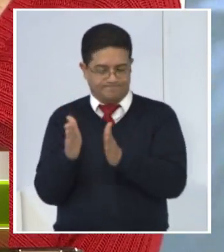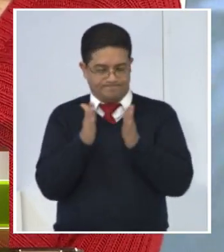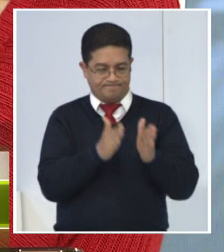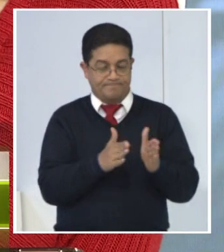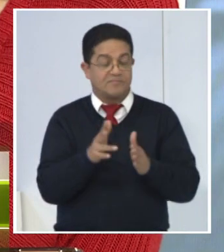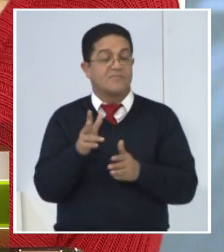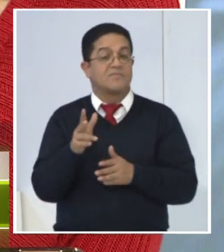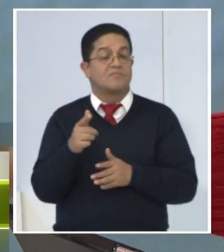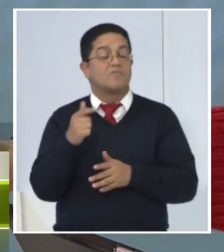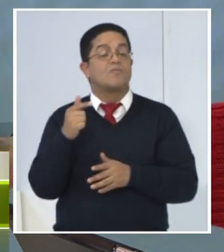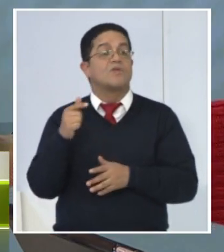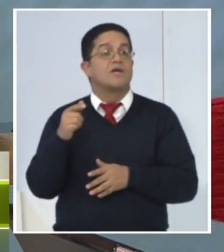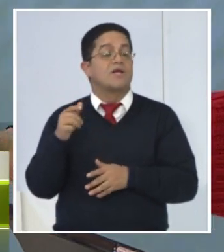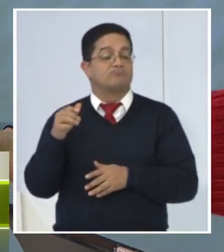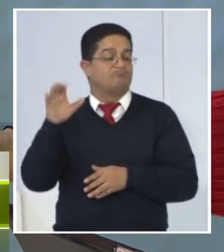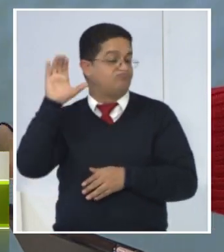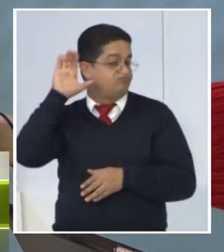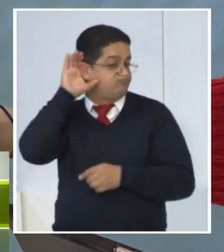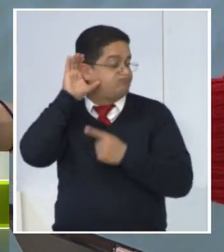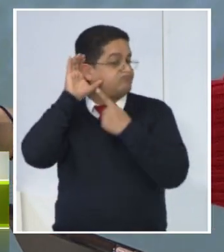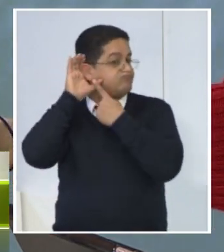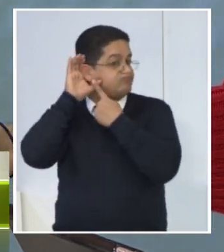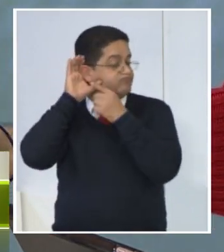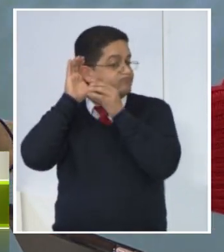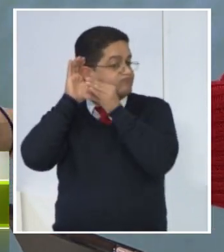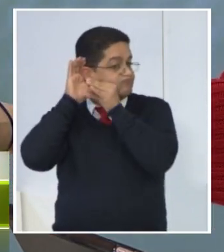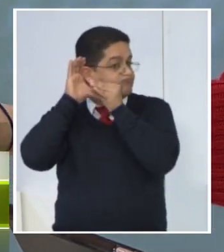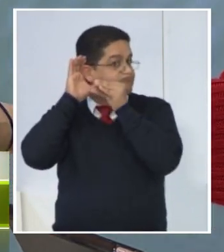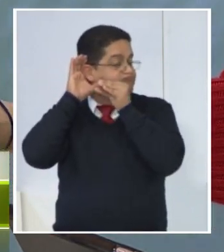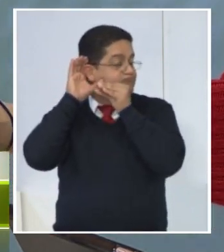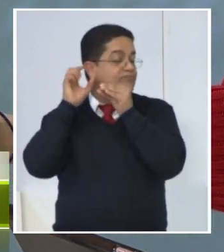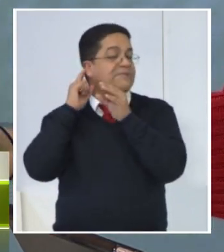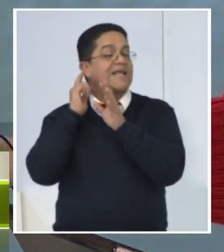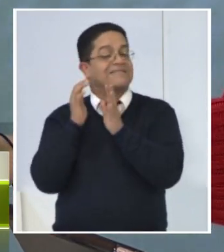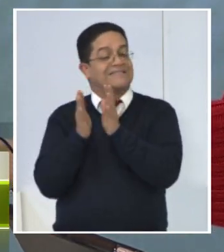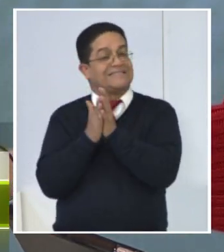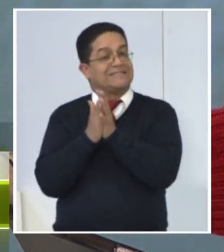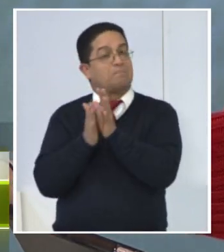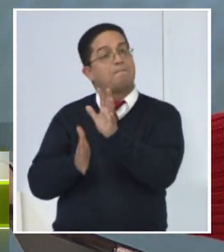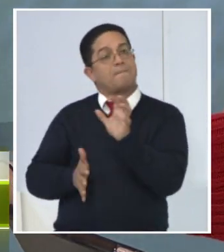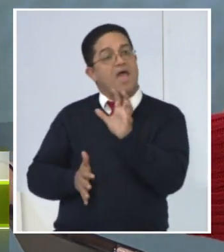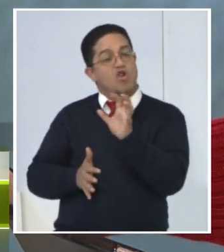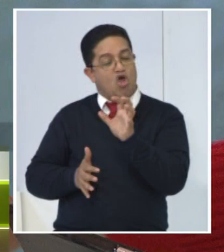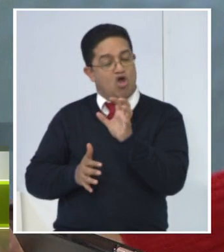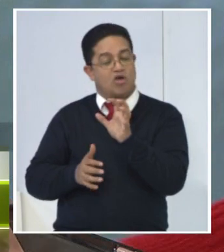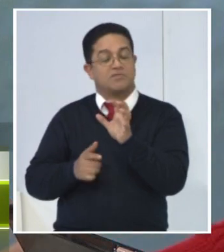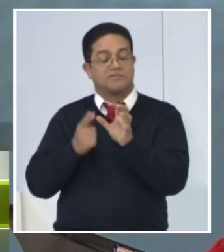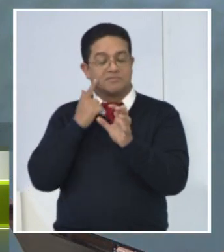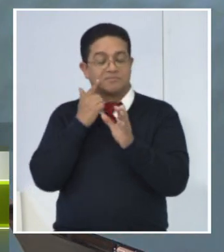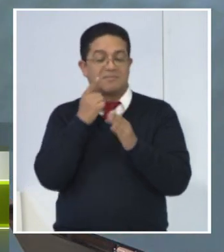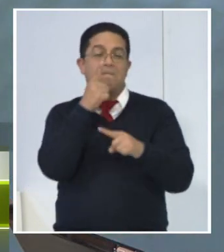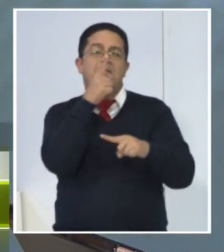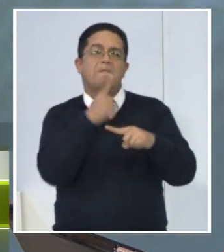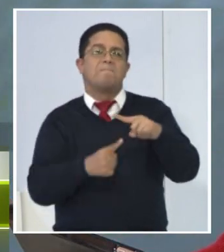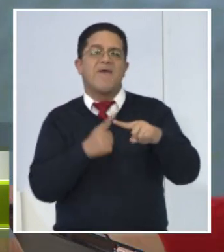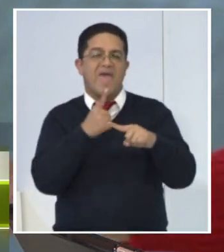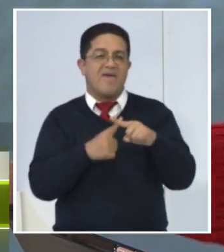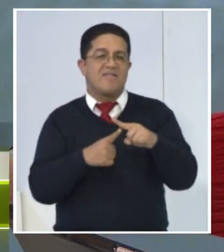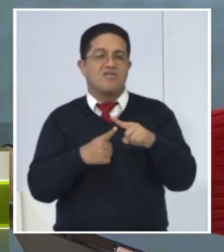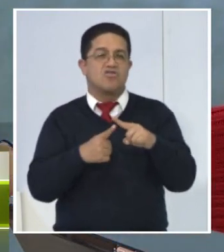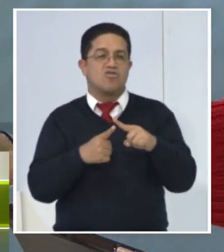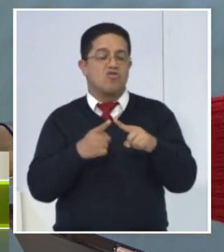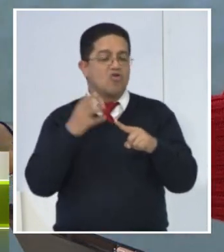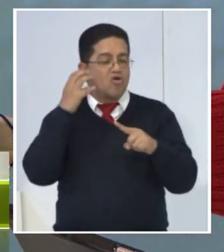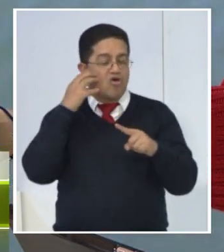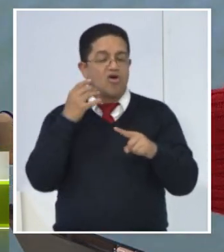oído externo, que es desde el canal auditivo a la membrana del tímpano, o tímpano mejor conocido, el oído medio, que es esta caja de resonancia donde están